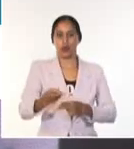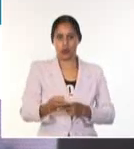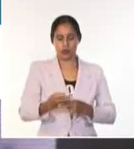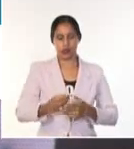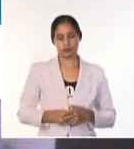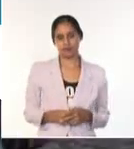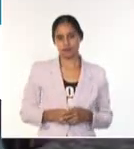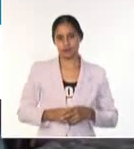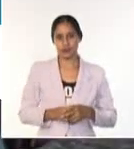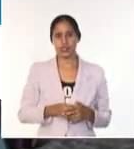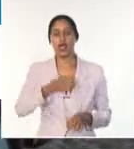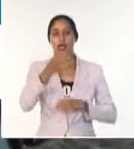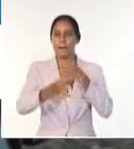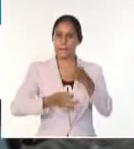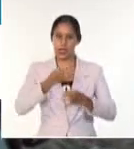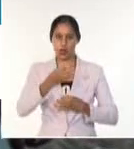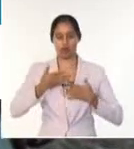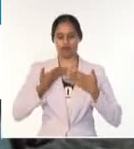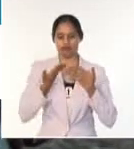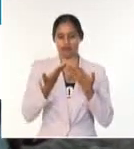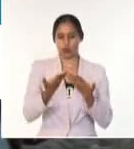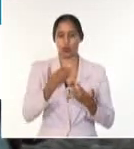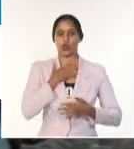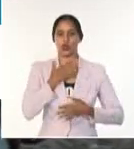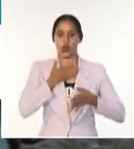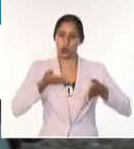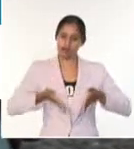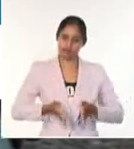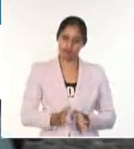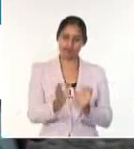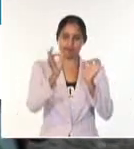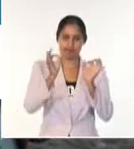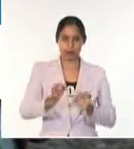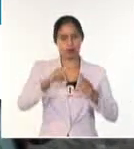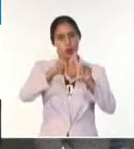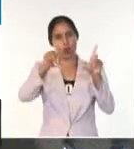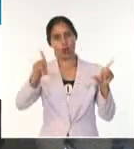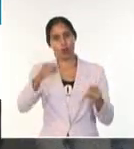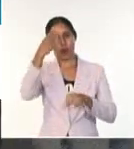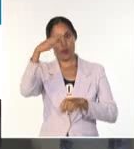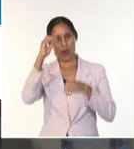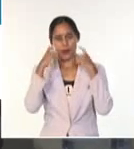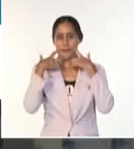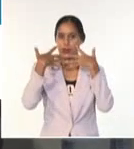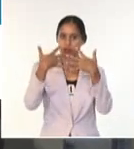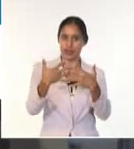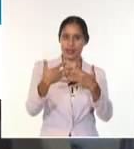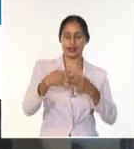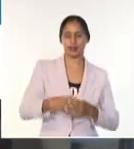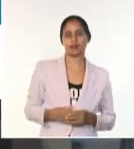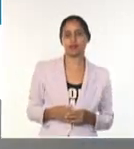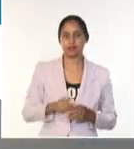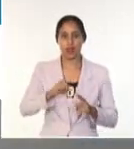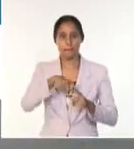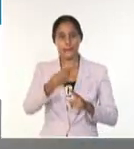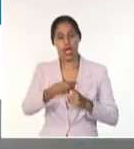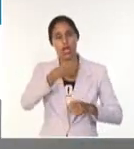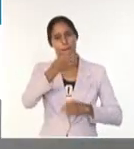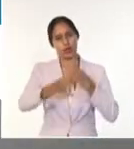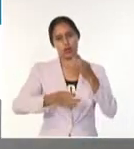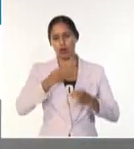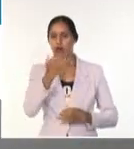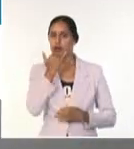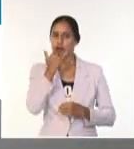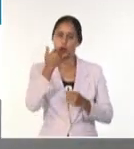que siente gran orgullo de ser cubano y sobre cómo le duelen las apatías y los errores. Manuel habla de que hay que restituir la